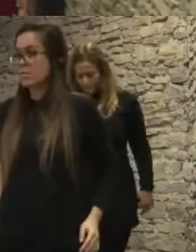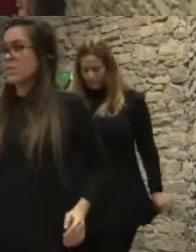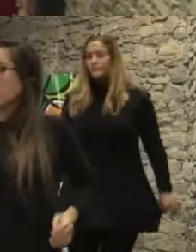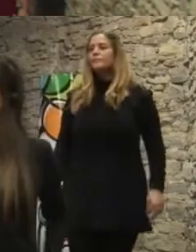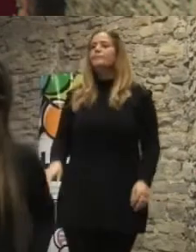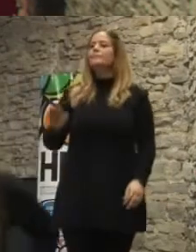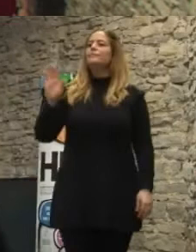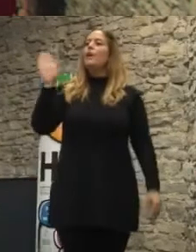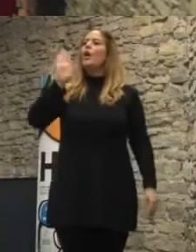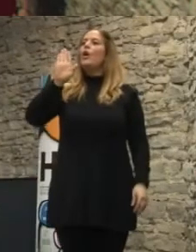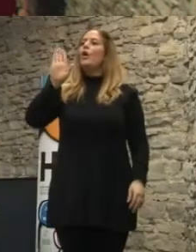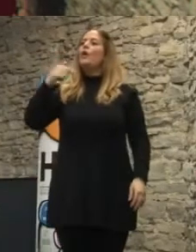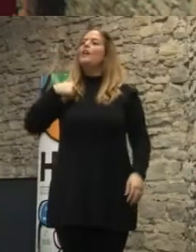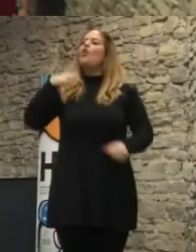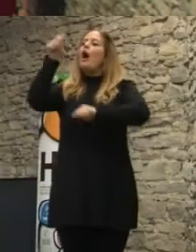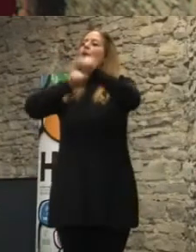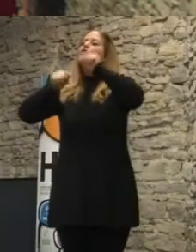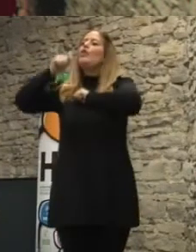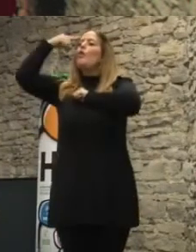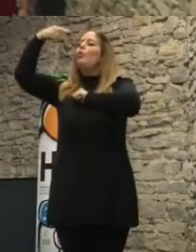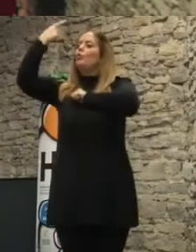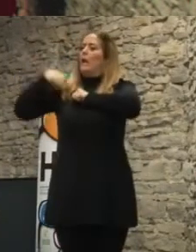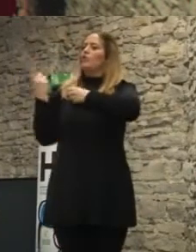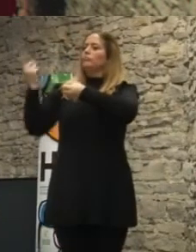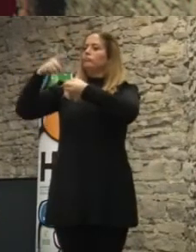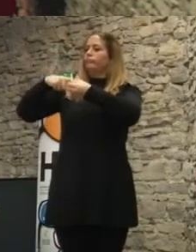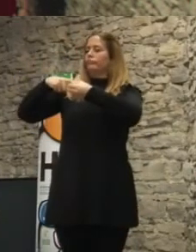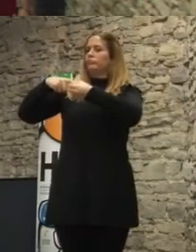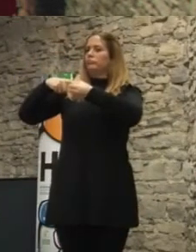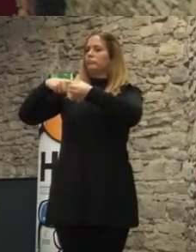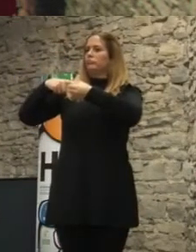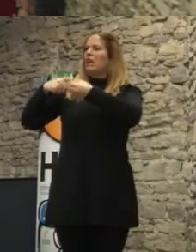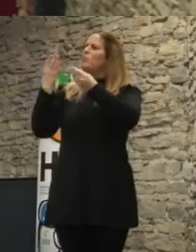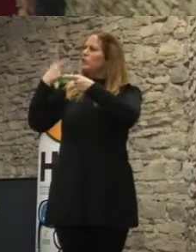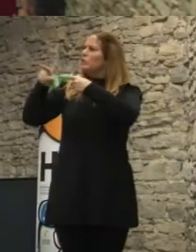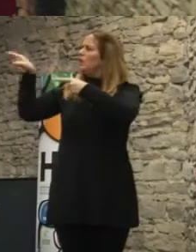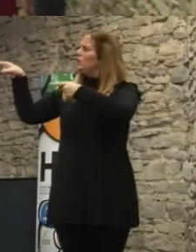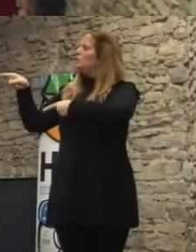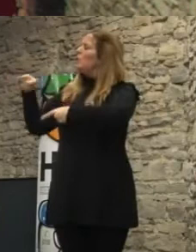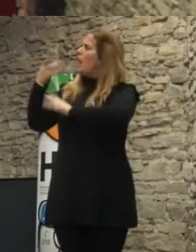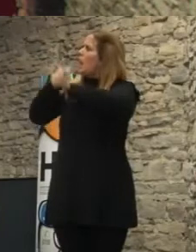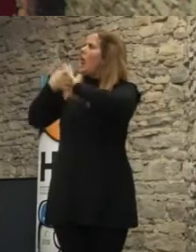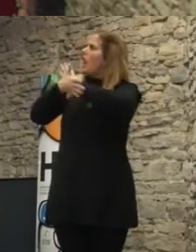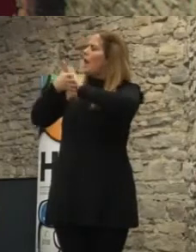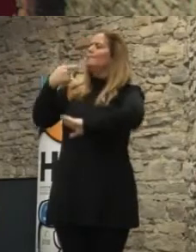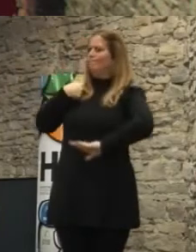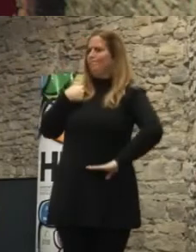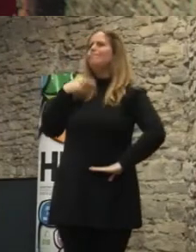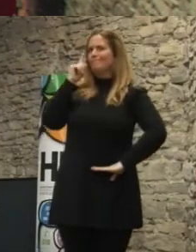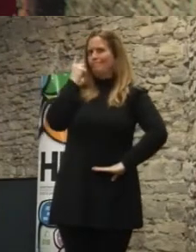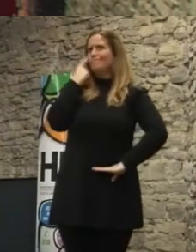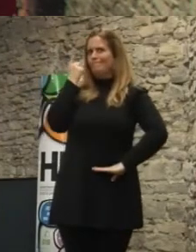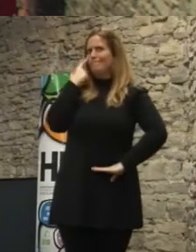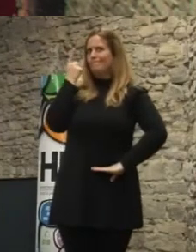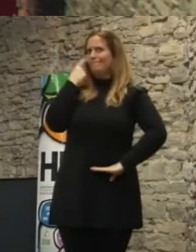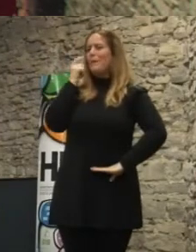pertenezco a una sociedad cultural y mucho de lo que has dicho me suena mucho porque